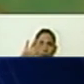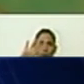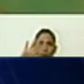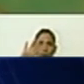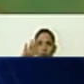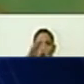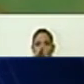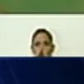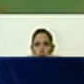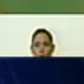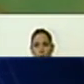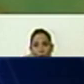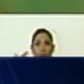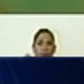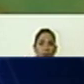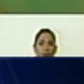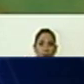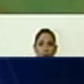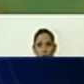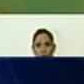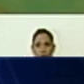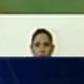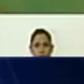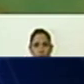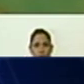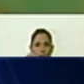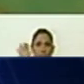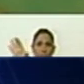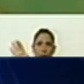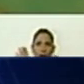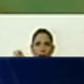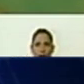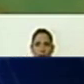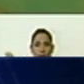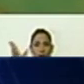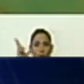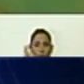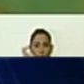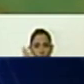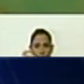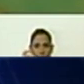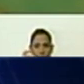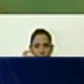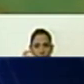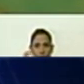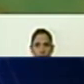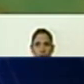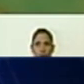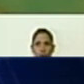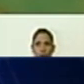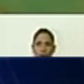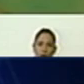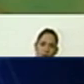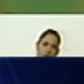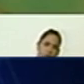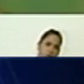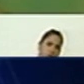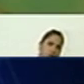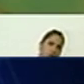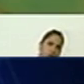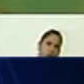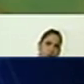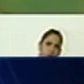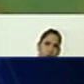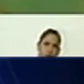Todos son testigos aquí, medios de comunicación, país que nos escucha, de las arremetidas